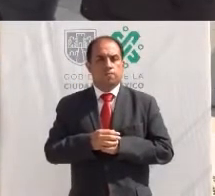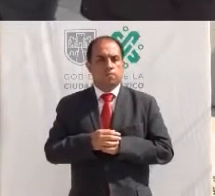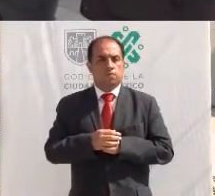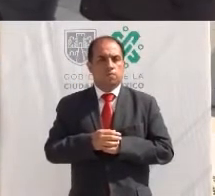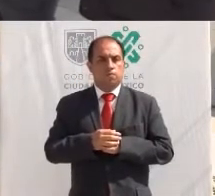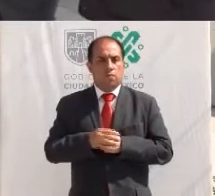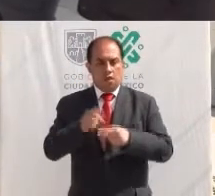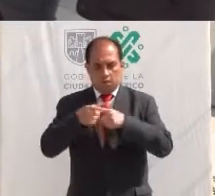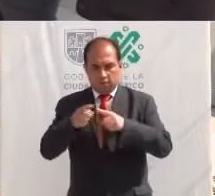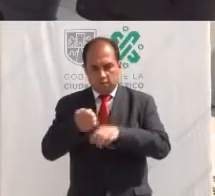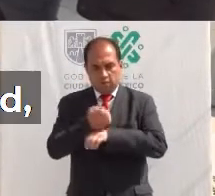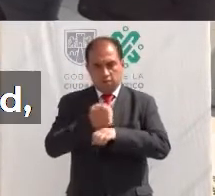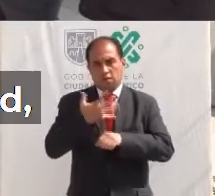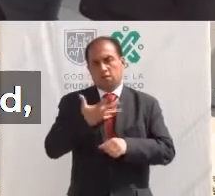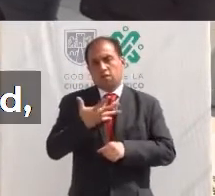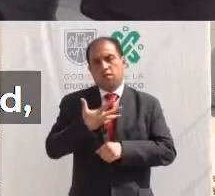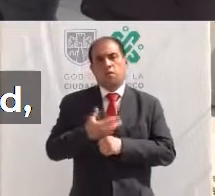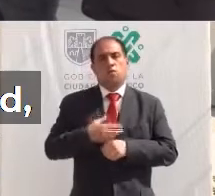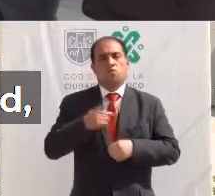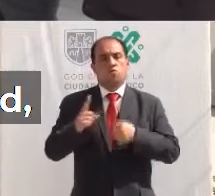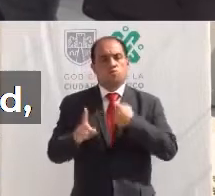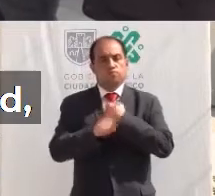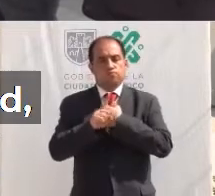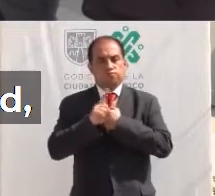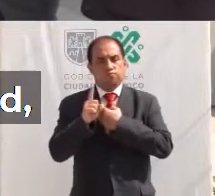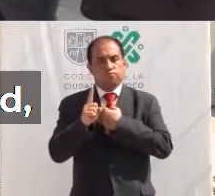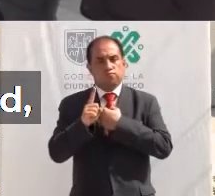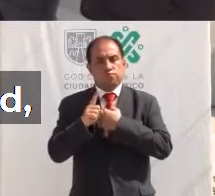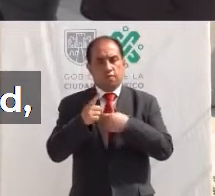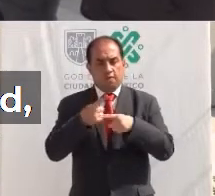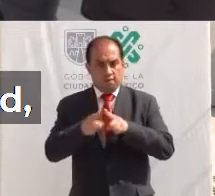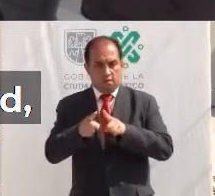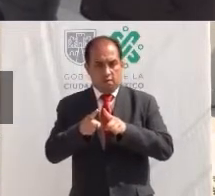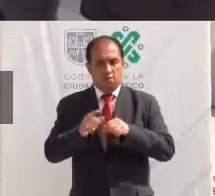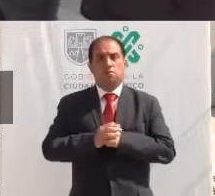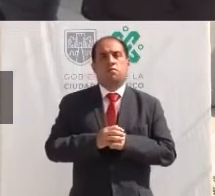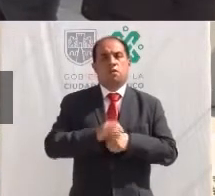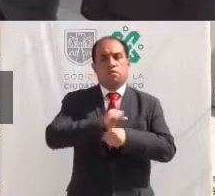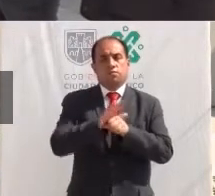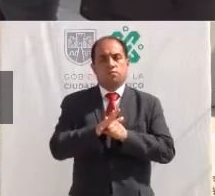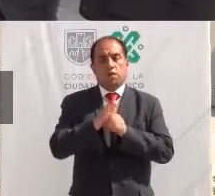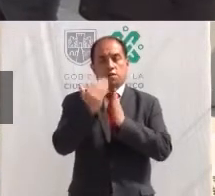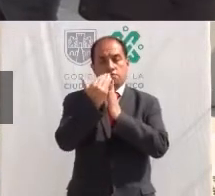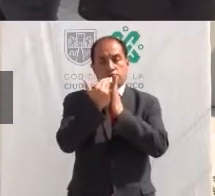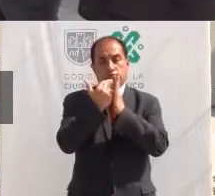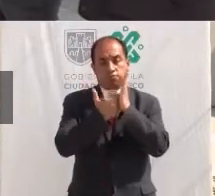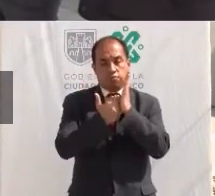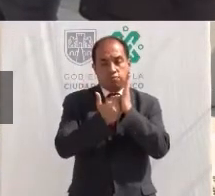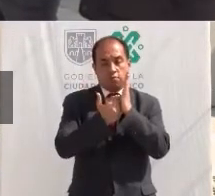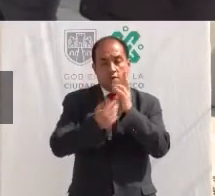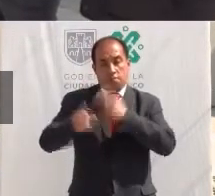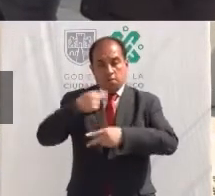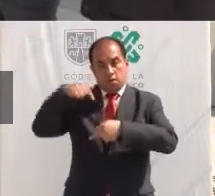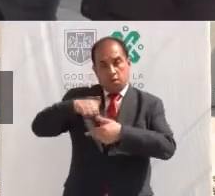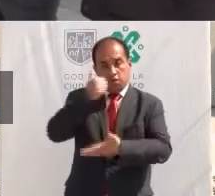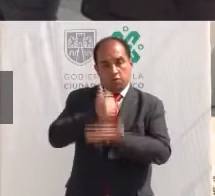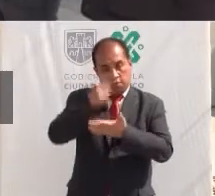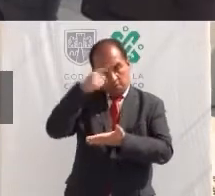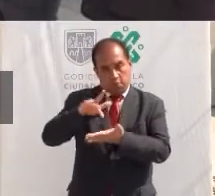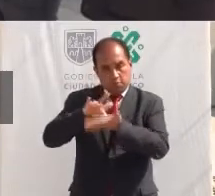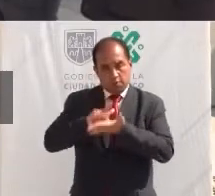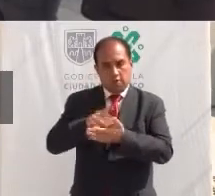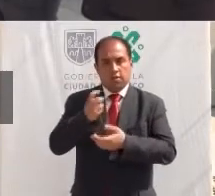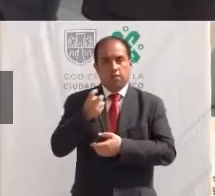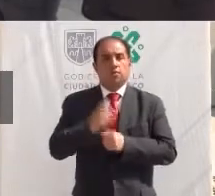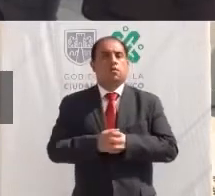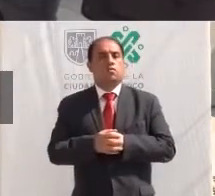una situación distinta de su pandemia que han ido bajando a ayudarnos a la ciudad porque es un acto solidario que siempre nos ha